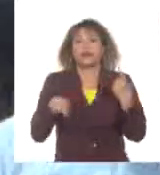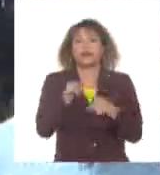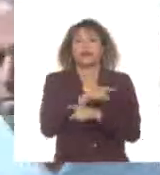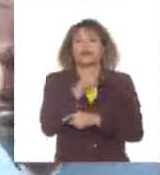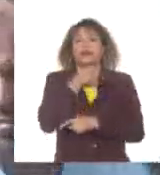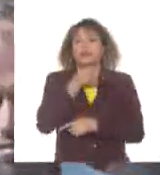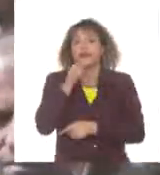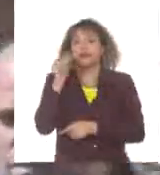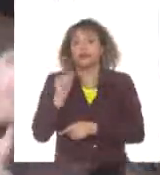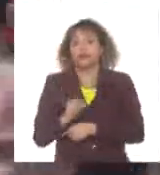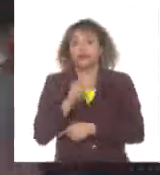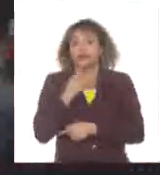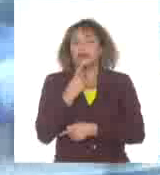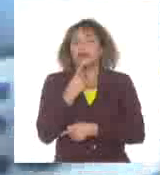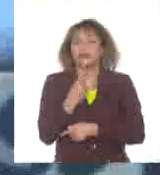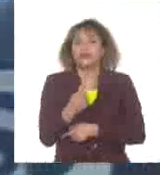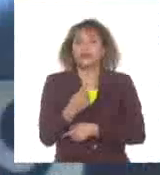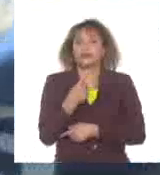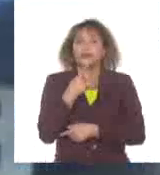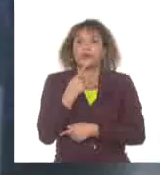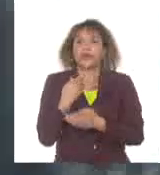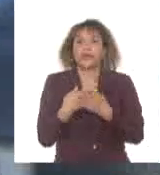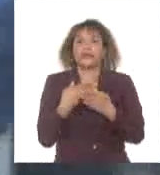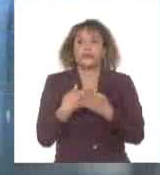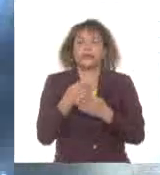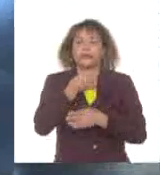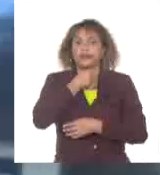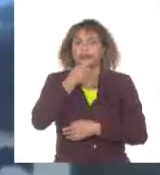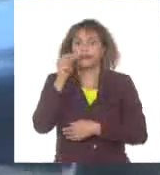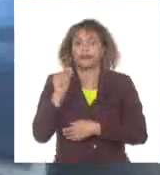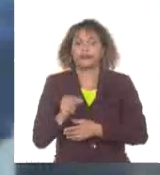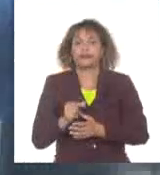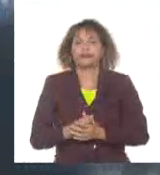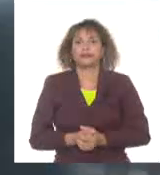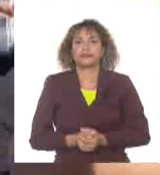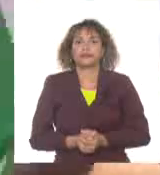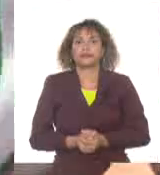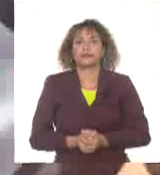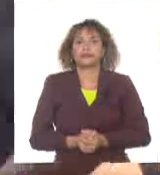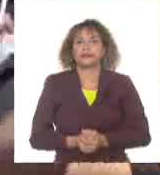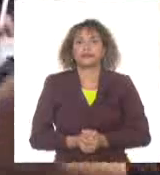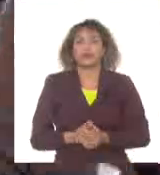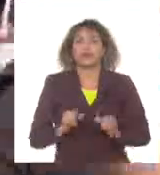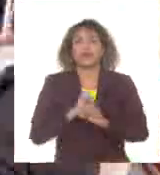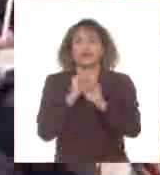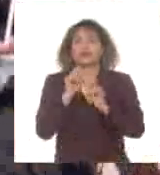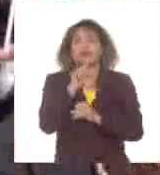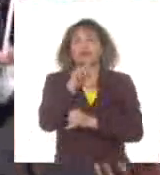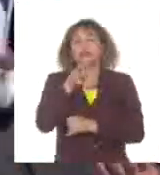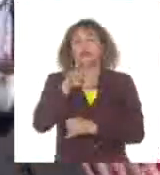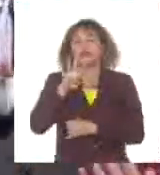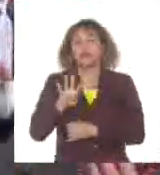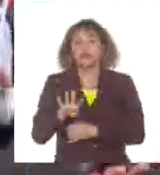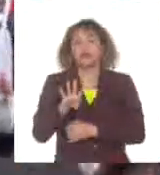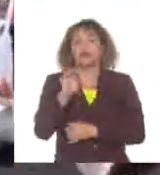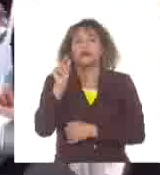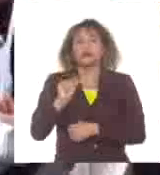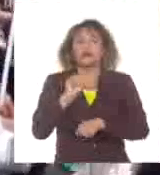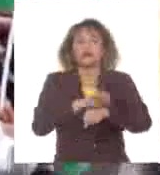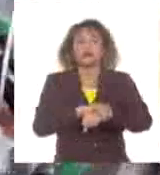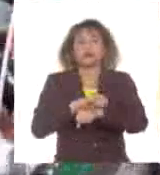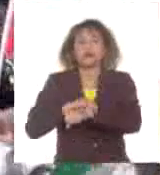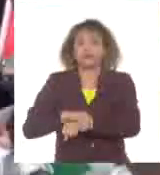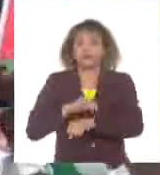alertó el comunicado citado por la agencia prensa Latina el gremio documentó 124 casos de arresto de trabajadores del